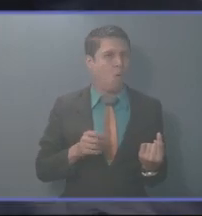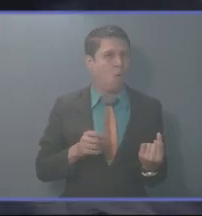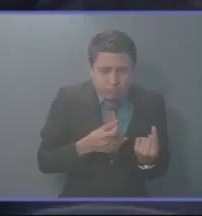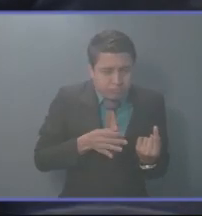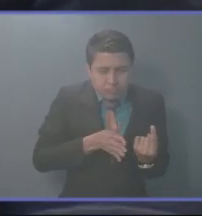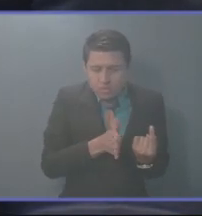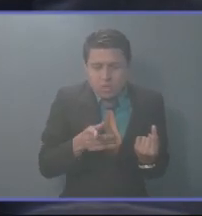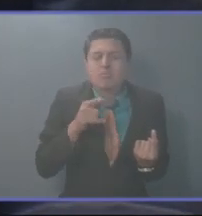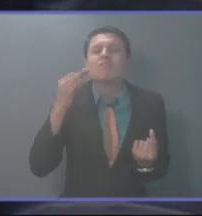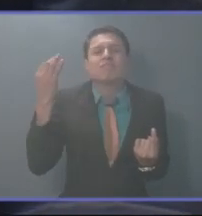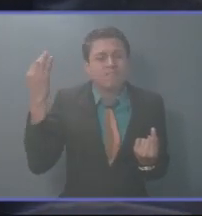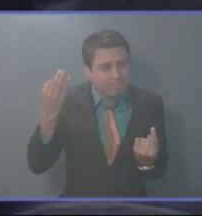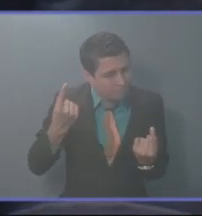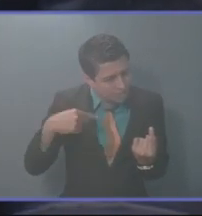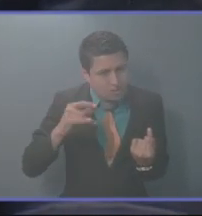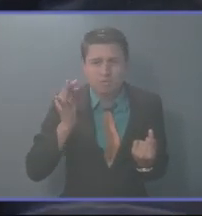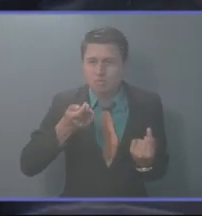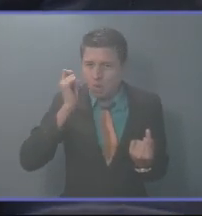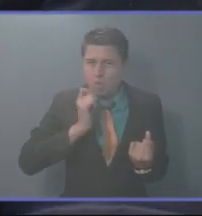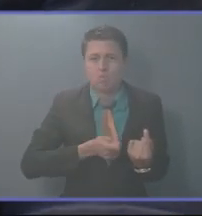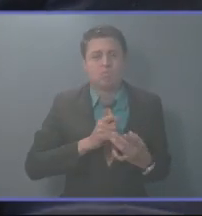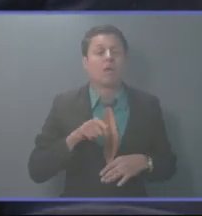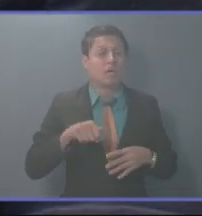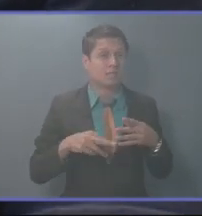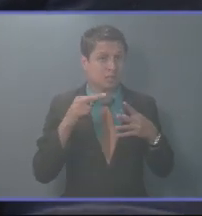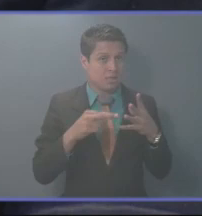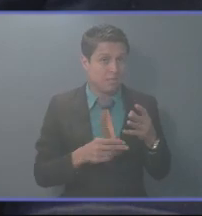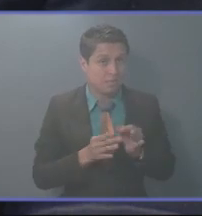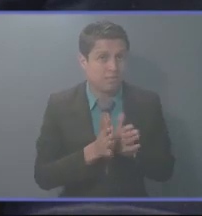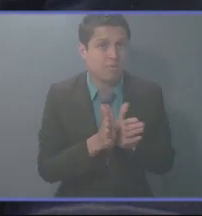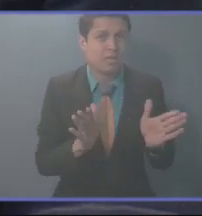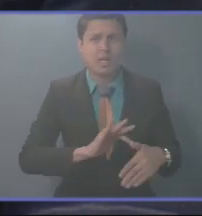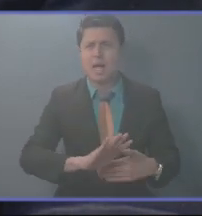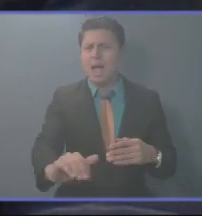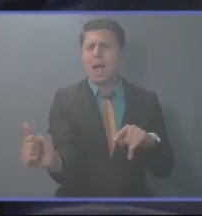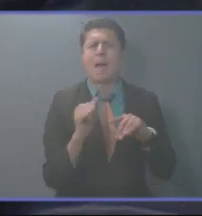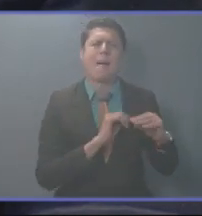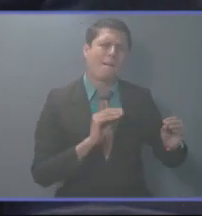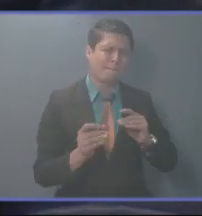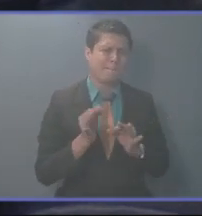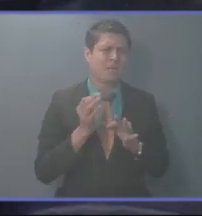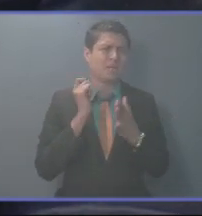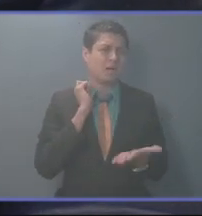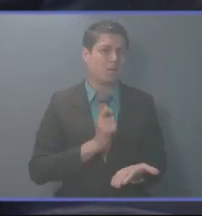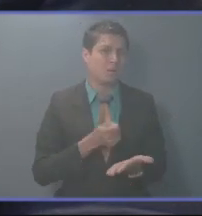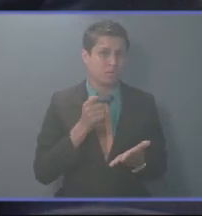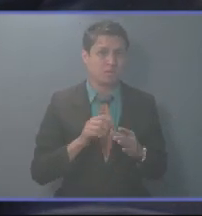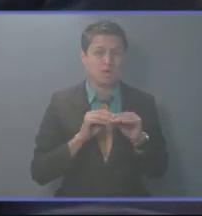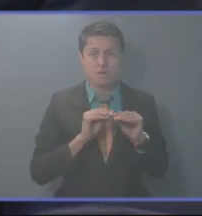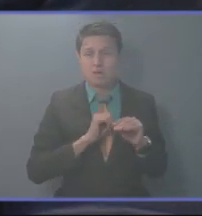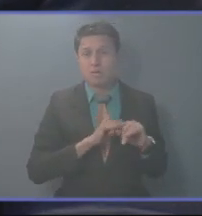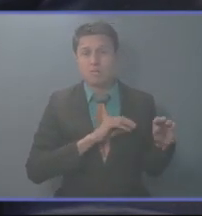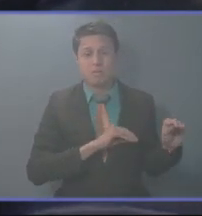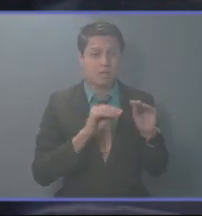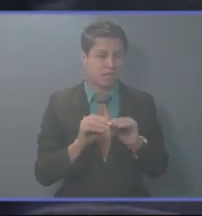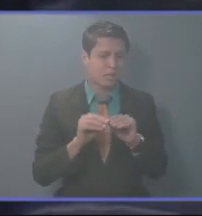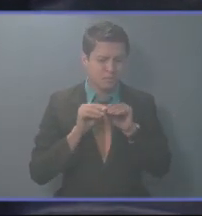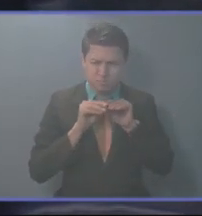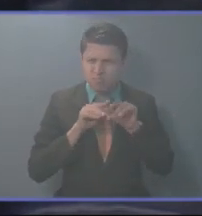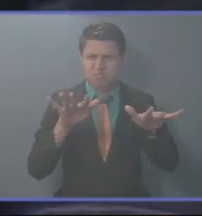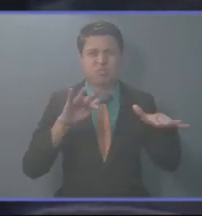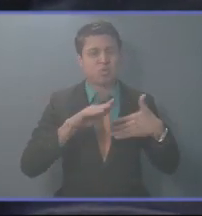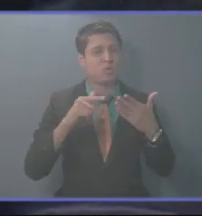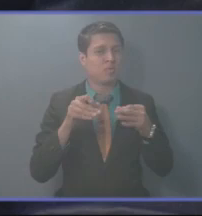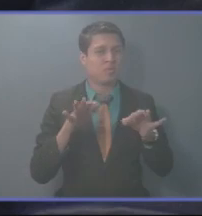universalidad. La presente normativa en lo relativo a las medidas de investigación y juzgamiento será aplicable bajo el